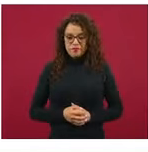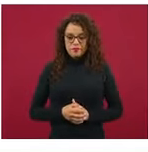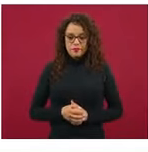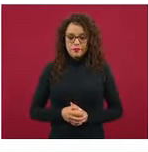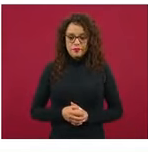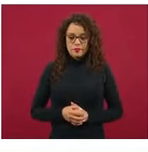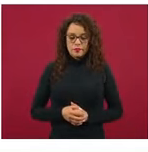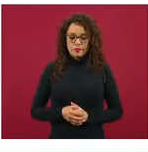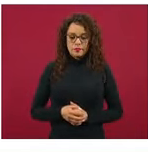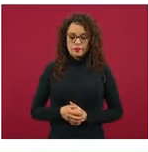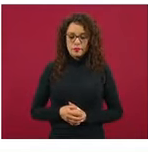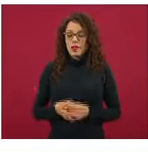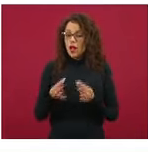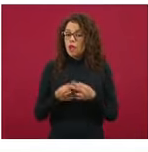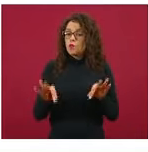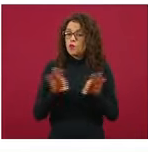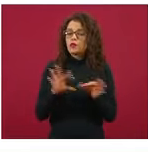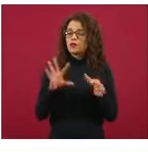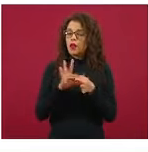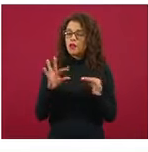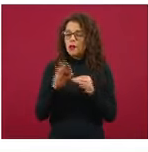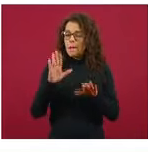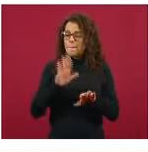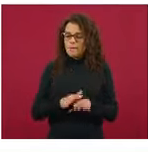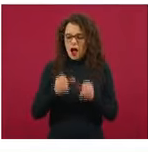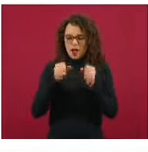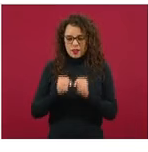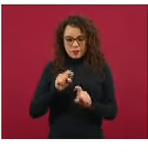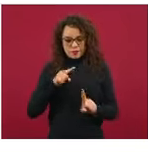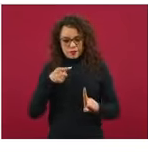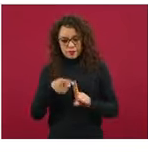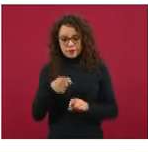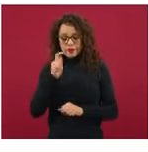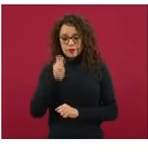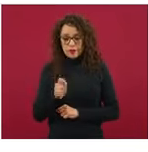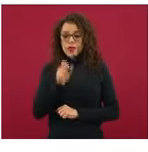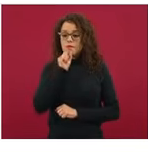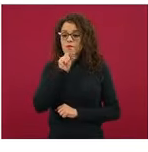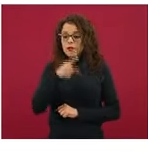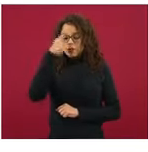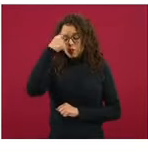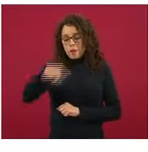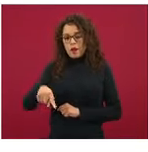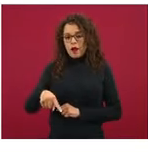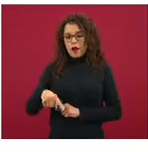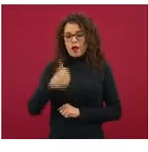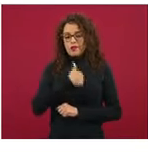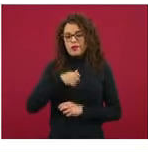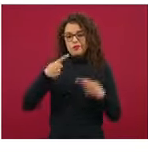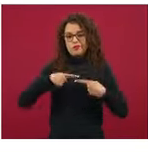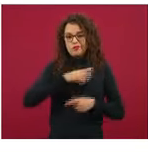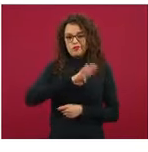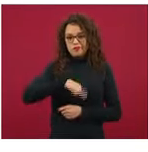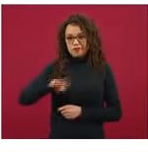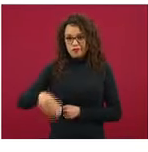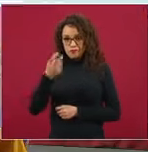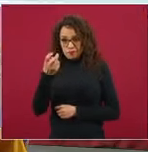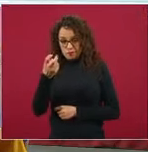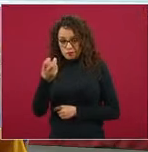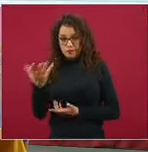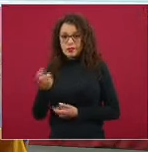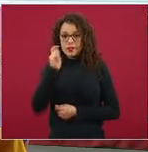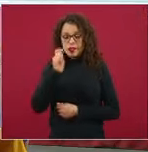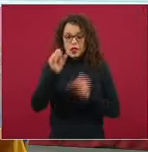una precisión y que en su momento también aplica para las lamentables defunciones de este grupo de personas. Lo que el sistema de vigilancia nos